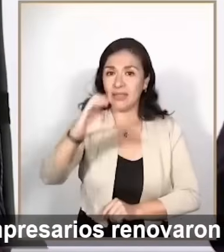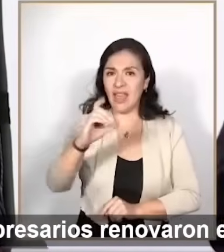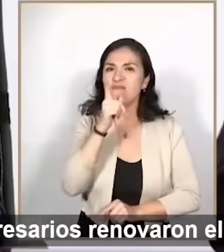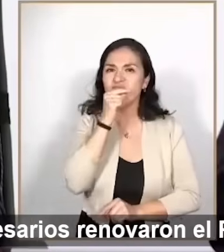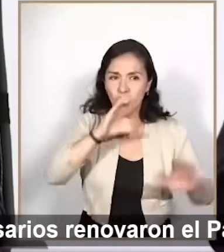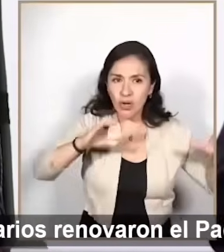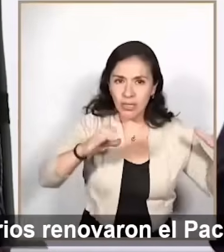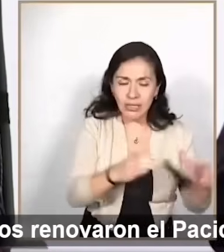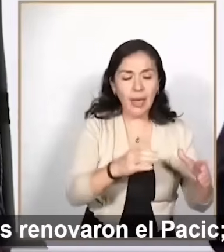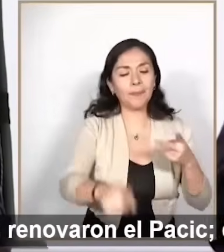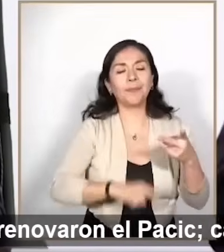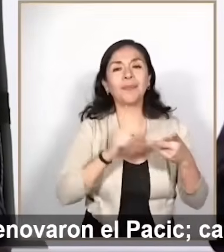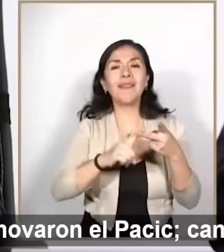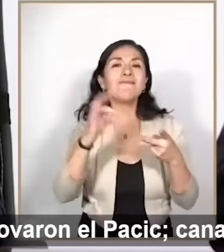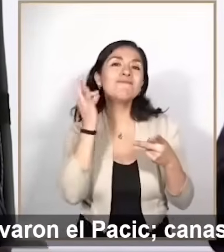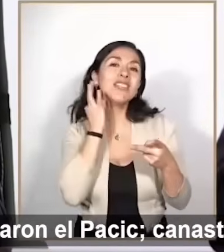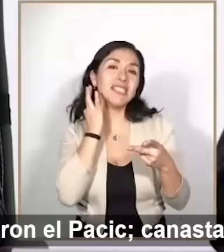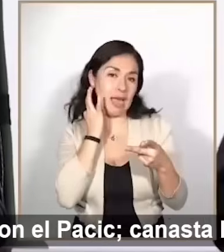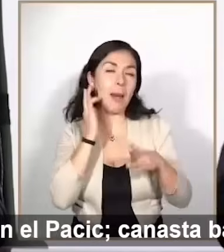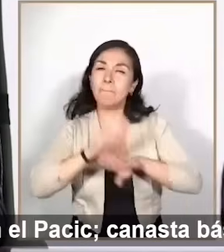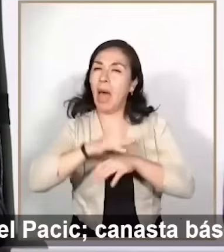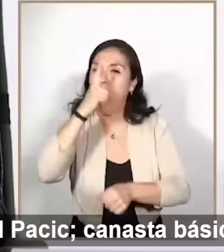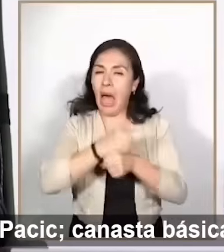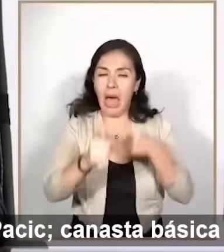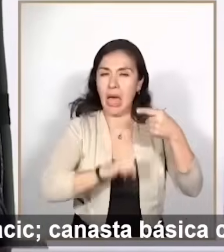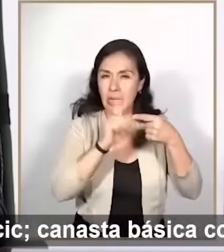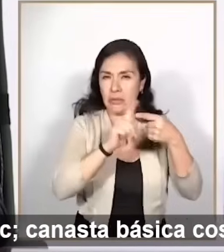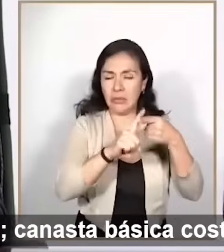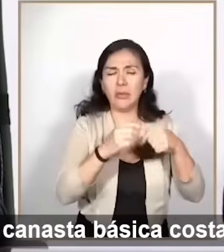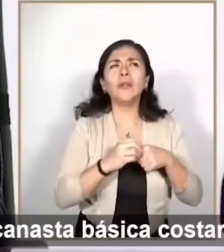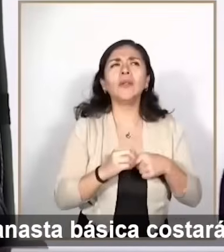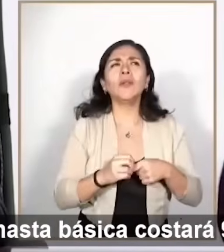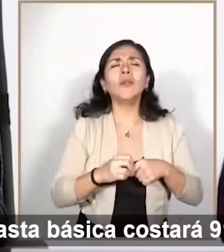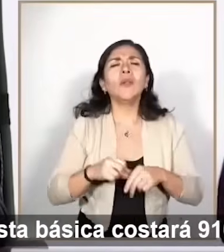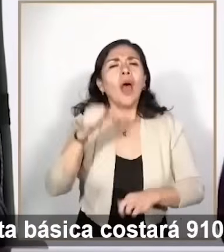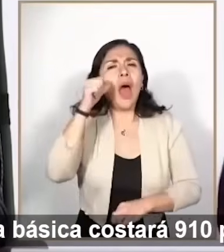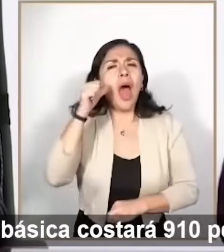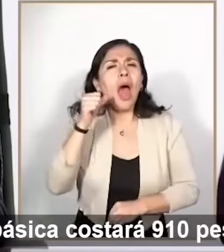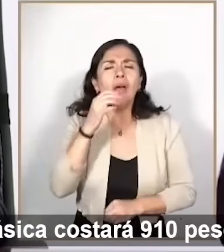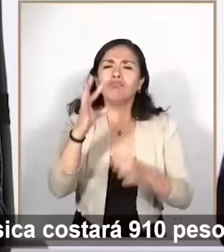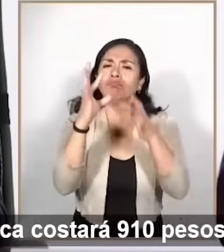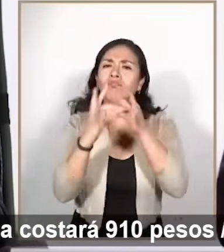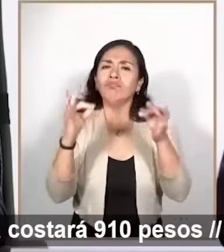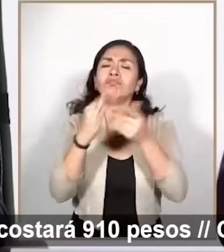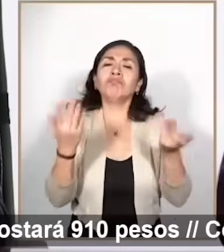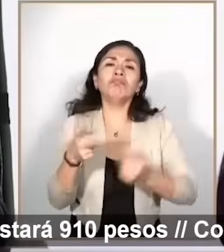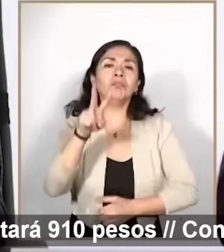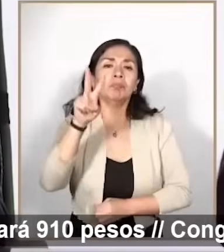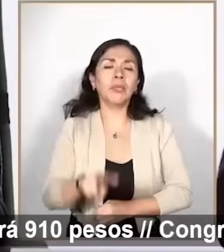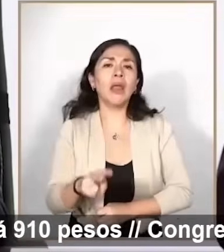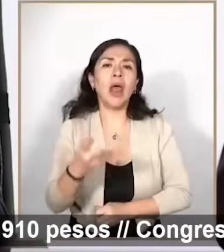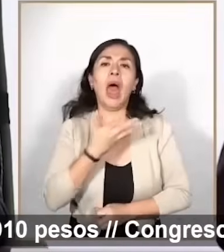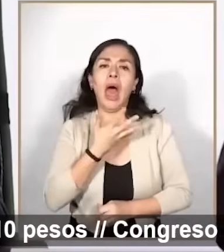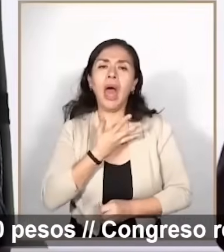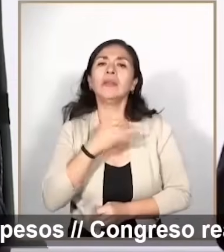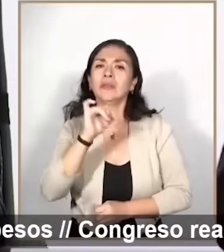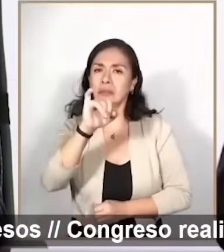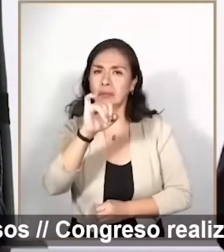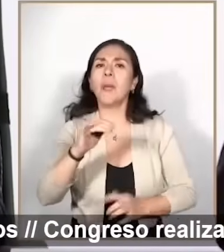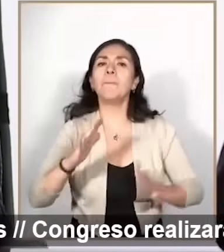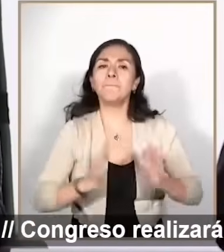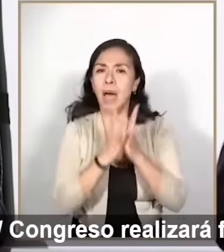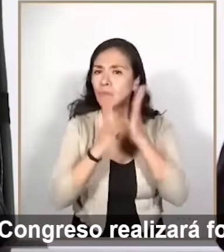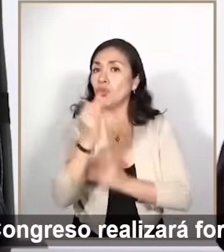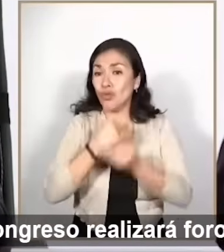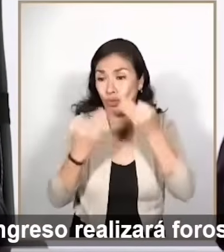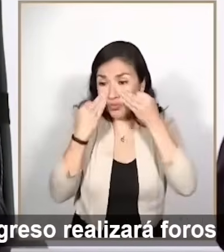la Fiscalía, sobre todo la Secretaría de Seguridad, informaba que efectivamente había participación, todos lo